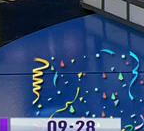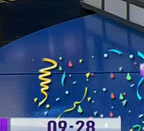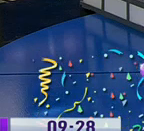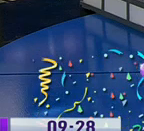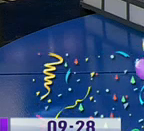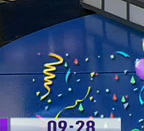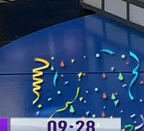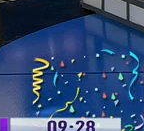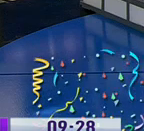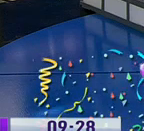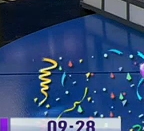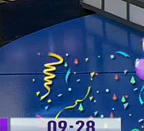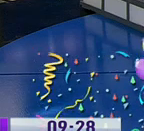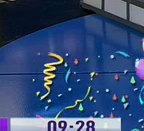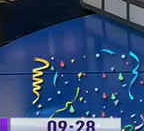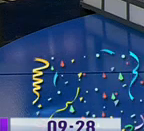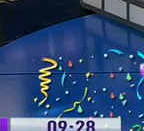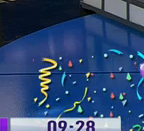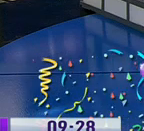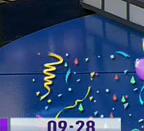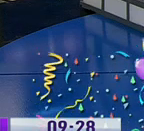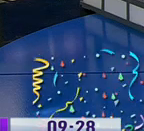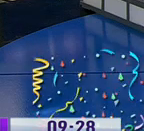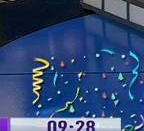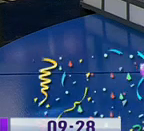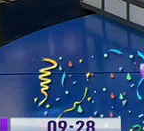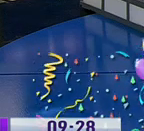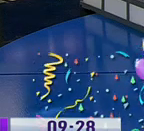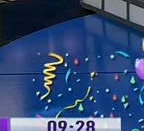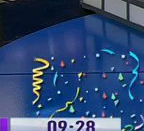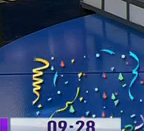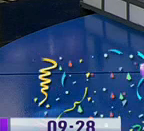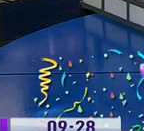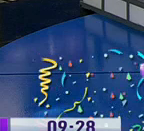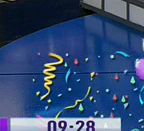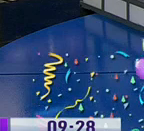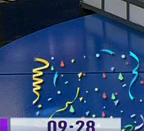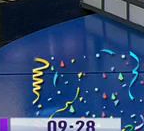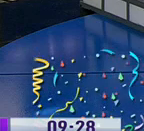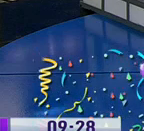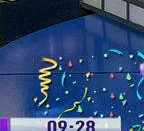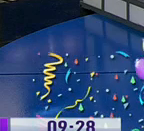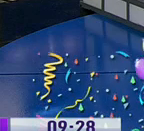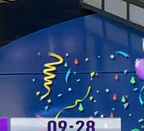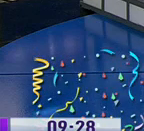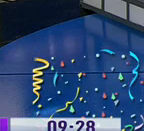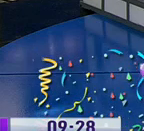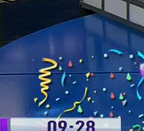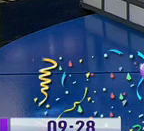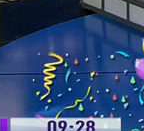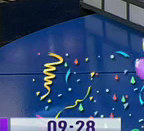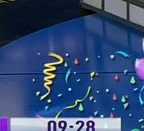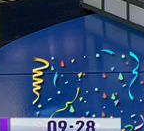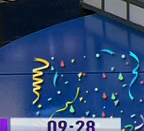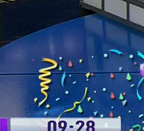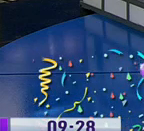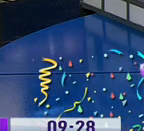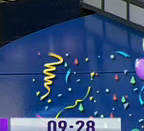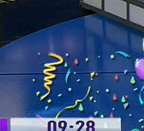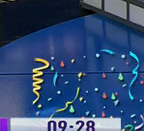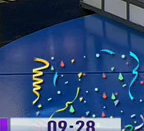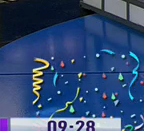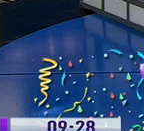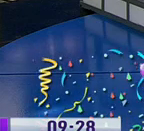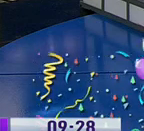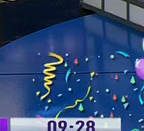Muchas gracias. Gracias. Que el día sea feliz, Sofi. Que las cosas. Muchas gracias. Sean buenas. A ver, voy a pedir